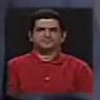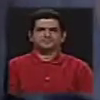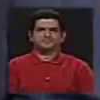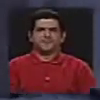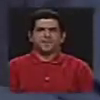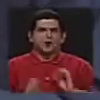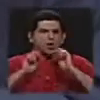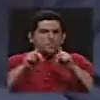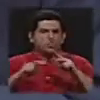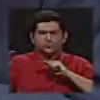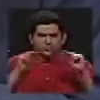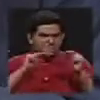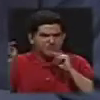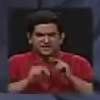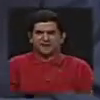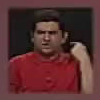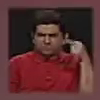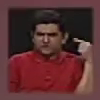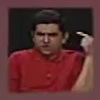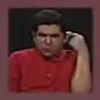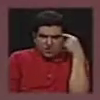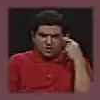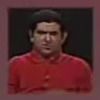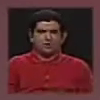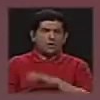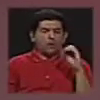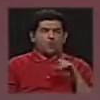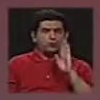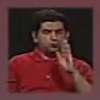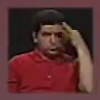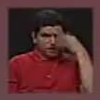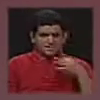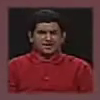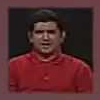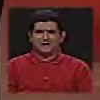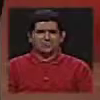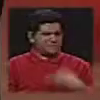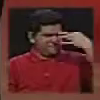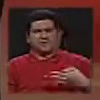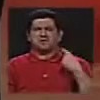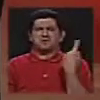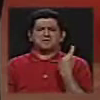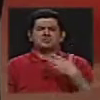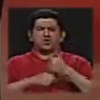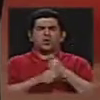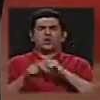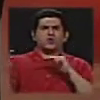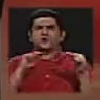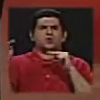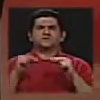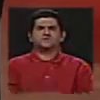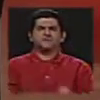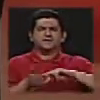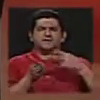para negociar con el gobierno, o la posición de ustedes es tajante de que lo único que se puede negociar